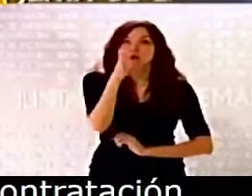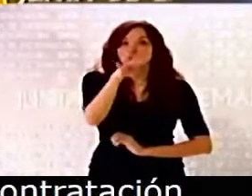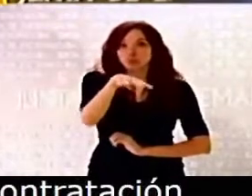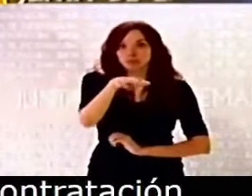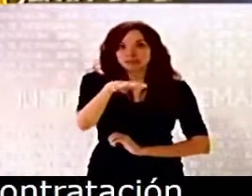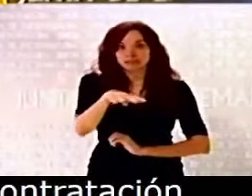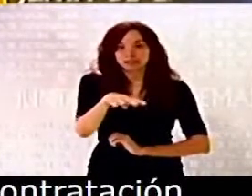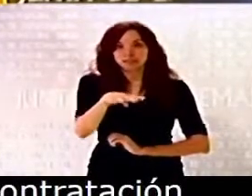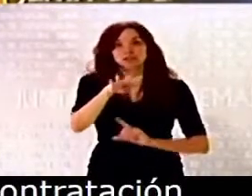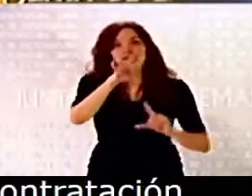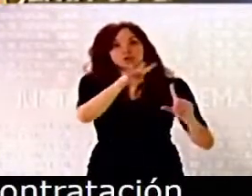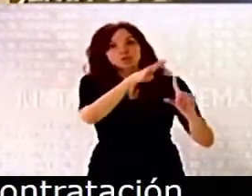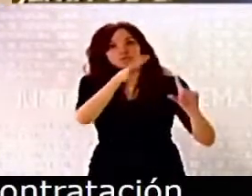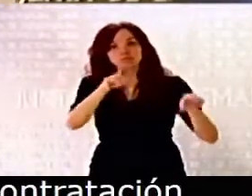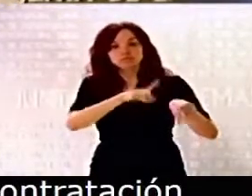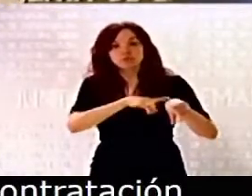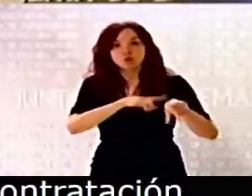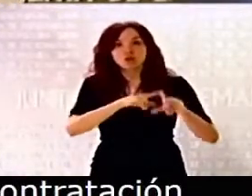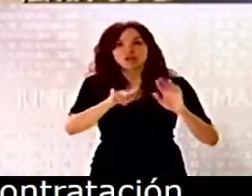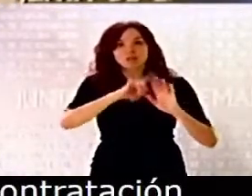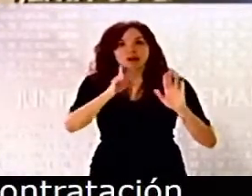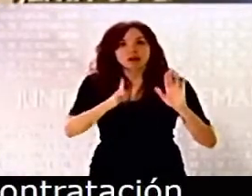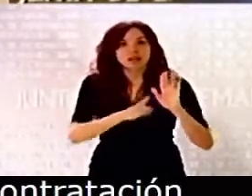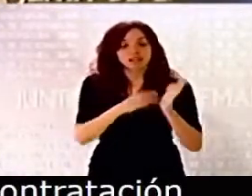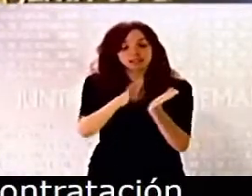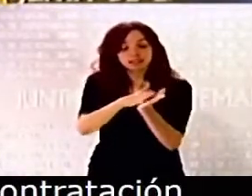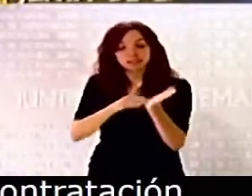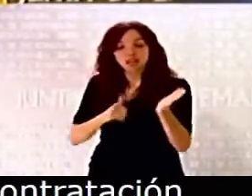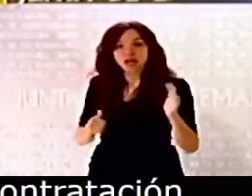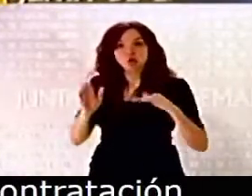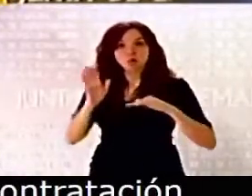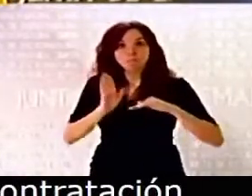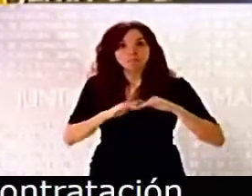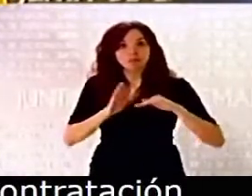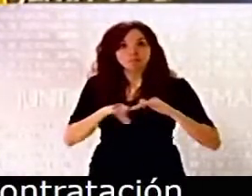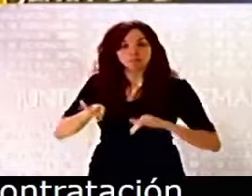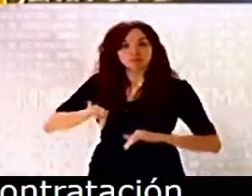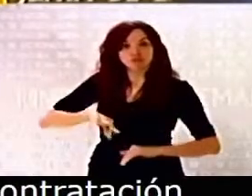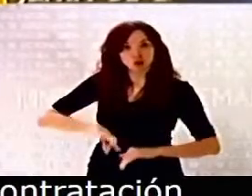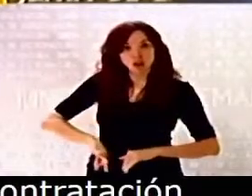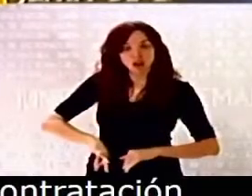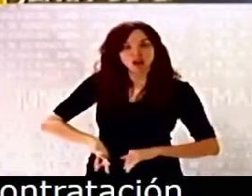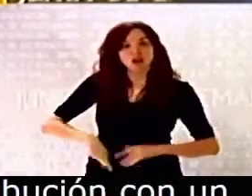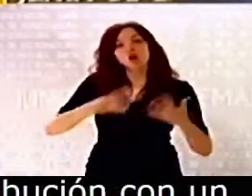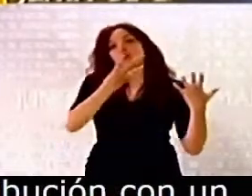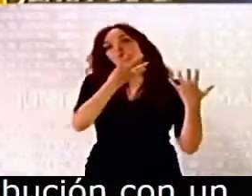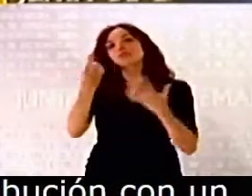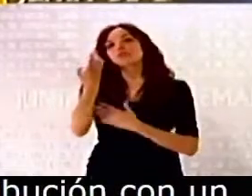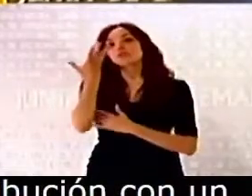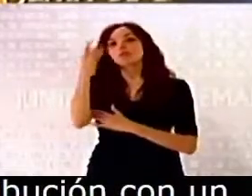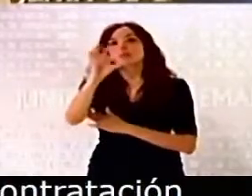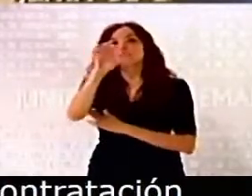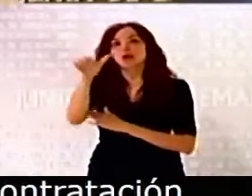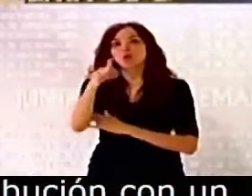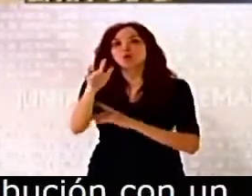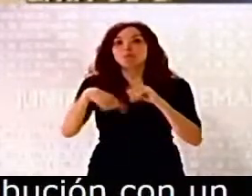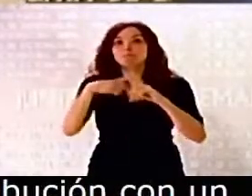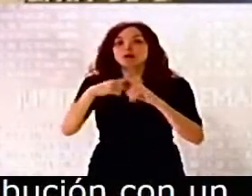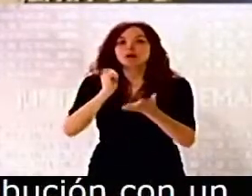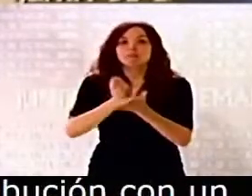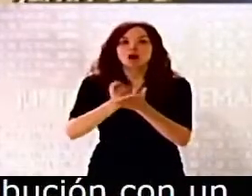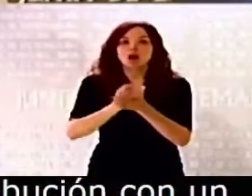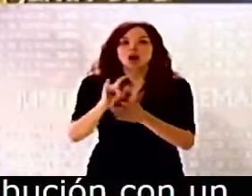de la empresa con un mínimo del salario mínimo interprofesional, esto es 950 euros mensuales más una paga extra